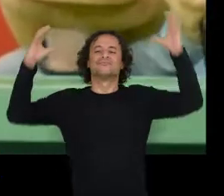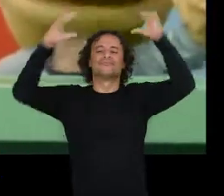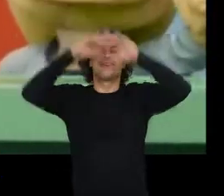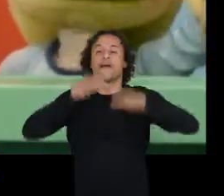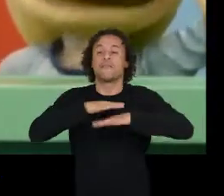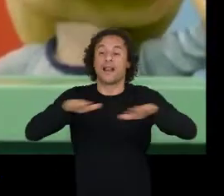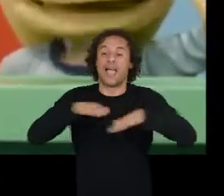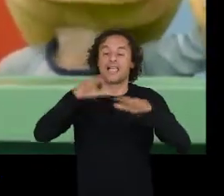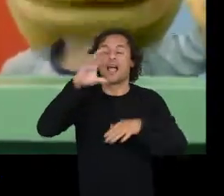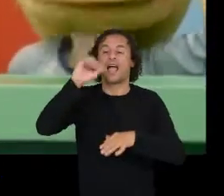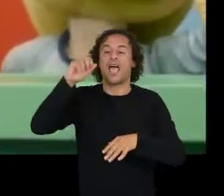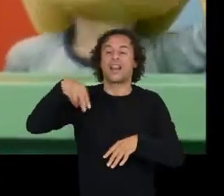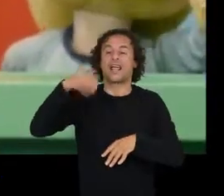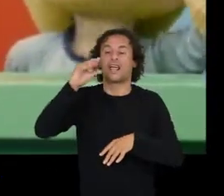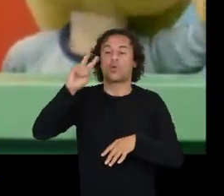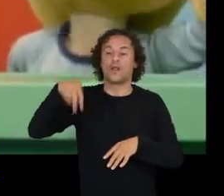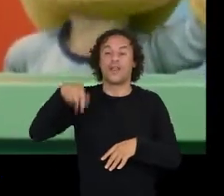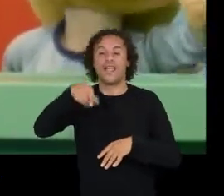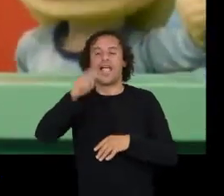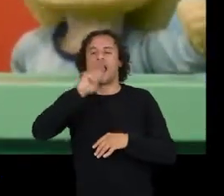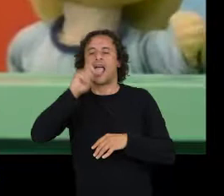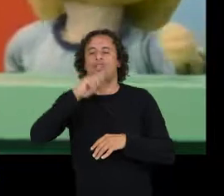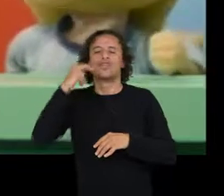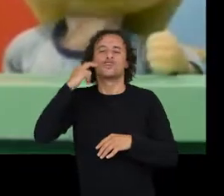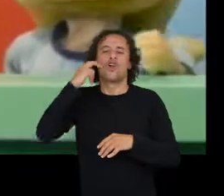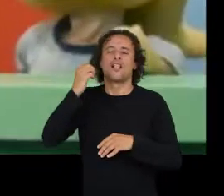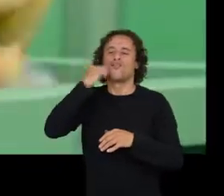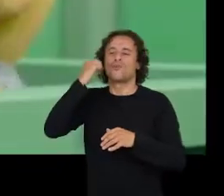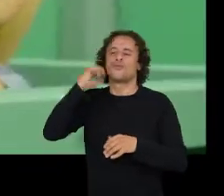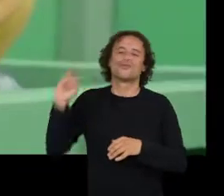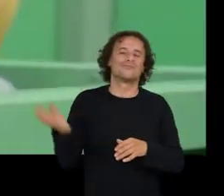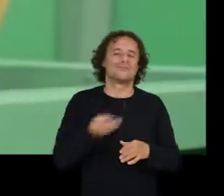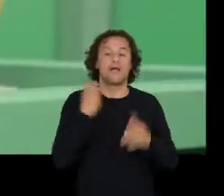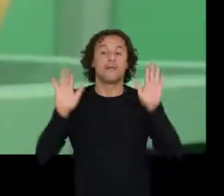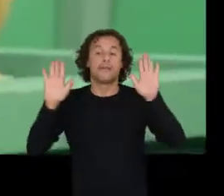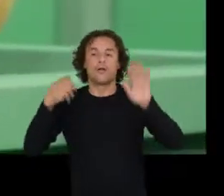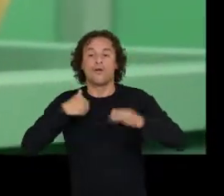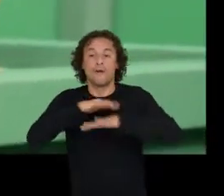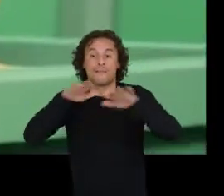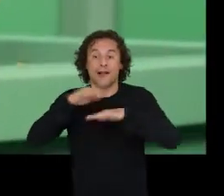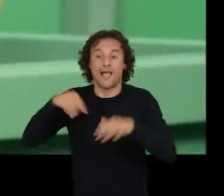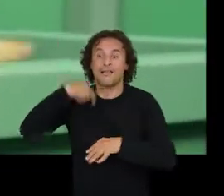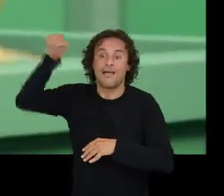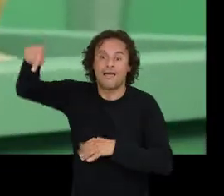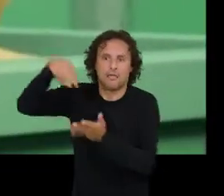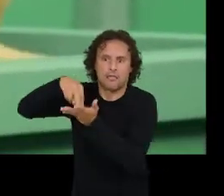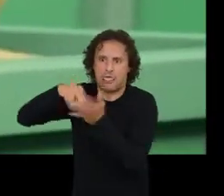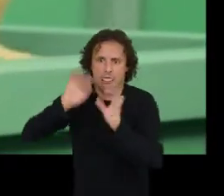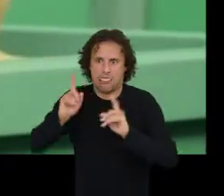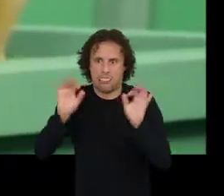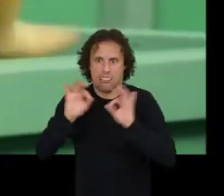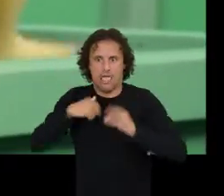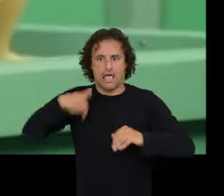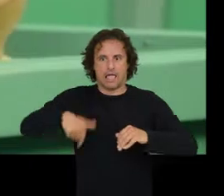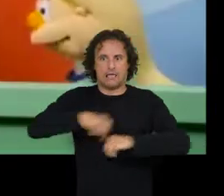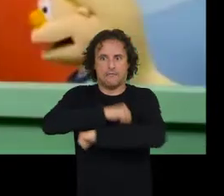de chocolate tutti frutti nunha praia de Cancún. Pero non estaba nunha praia de Cancún, Estaba aquí no balcón.